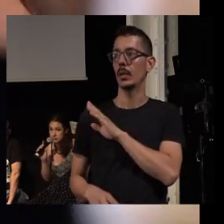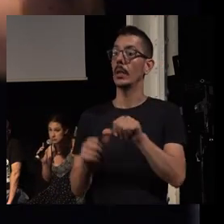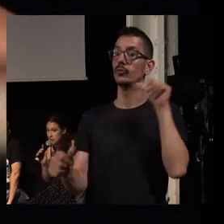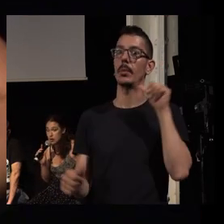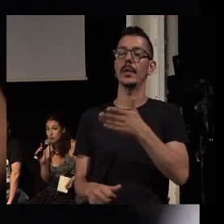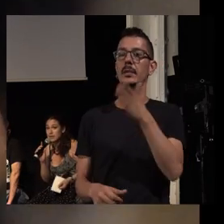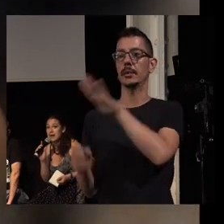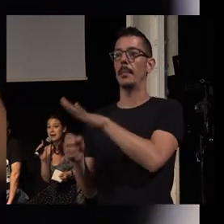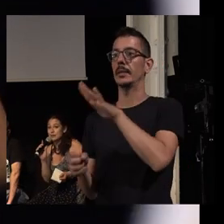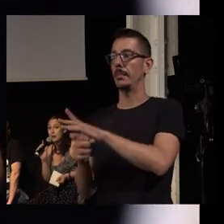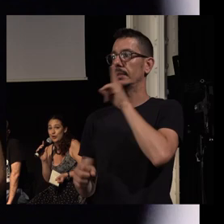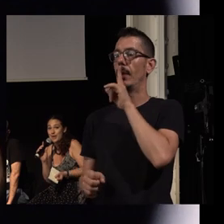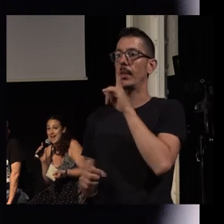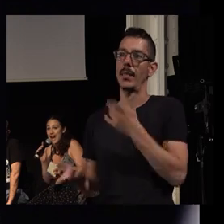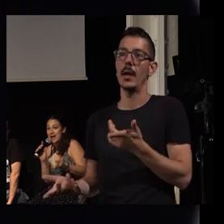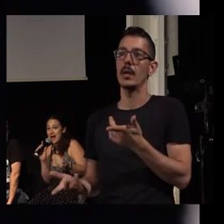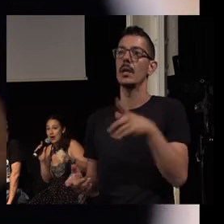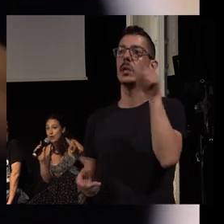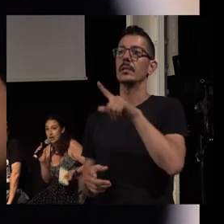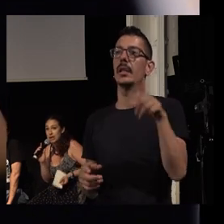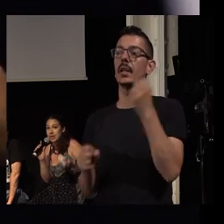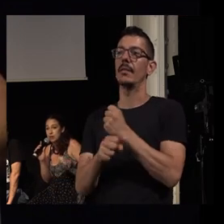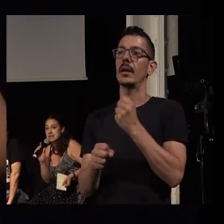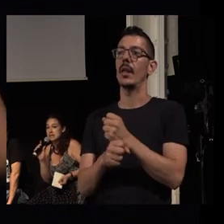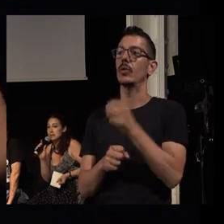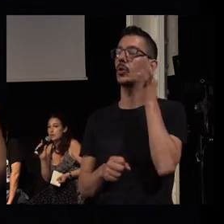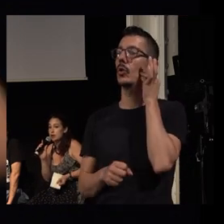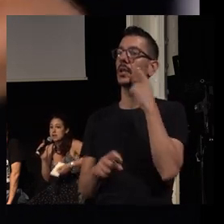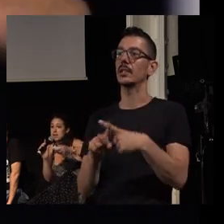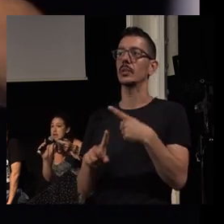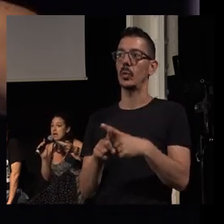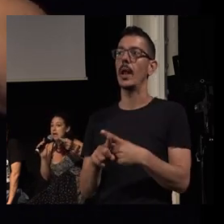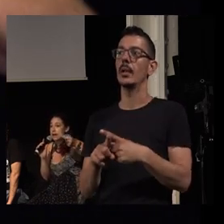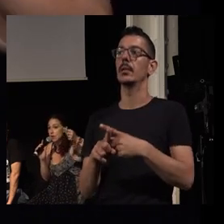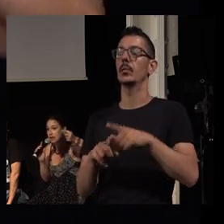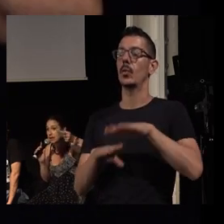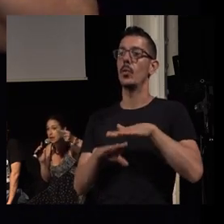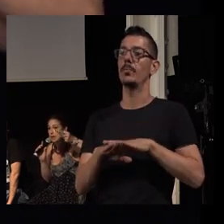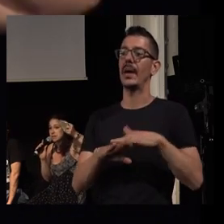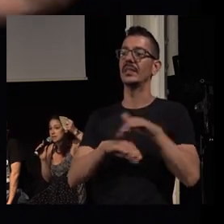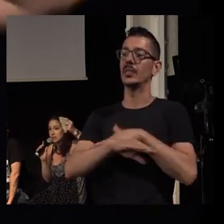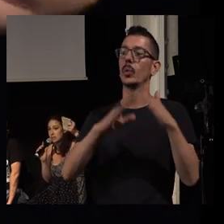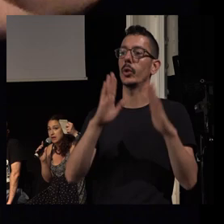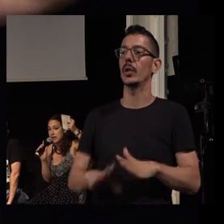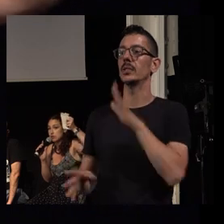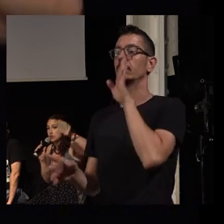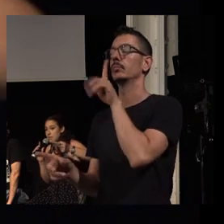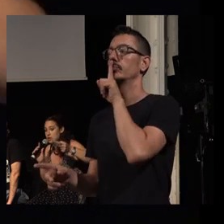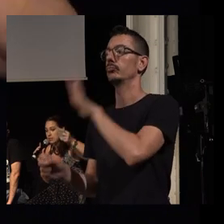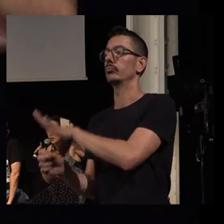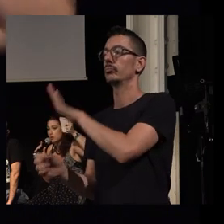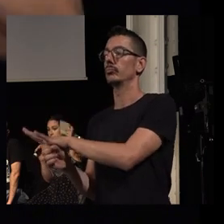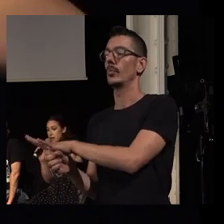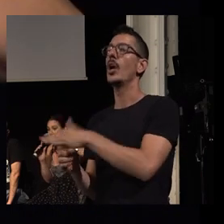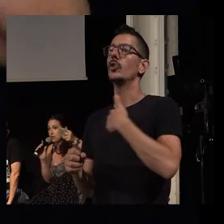silenciada con vaya, ¿no? a conciencia por las instituciones. Creo que aún así no, que hay mucho